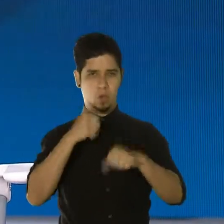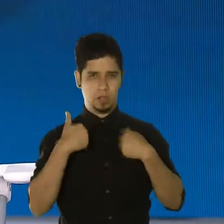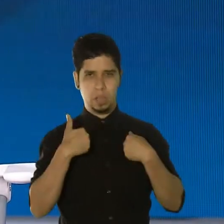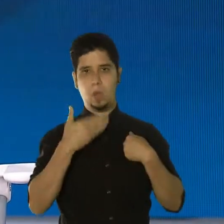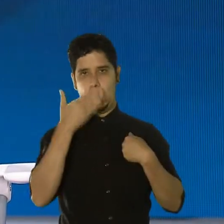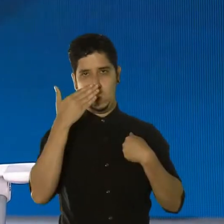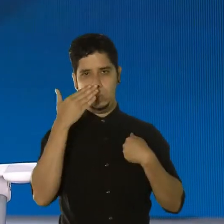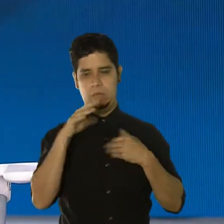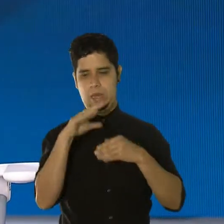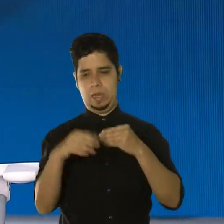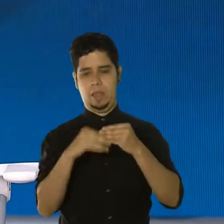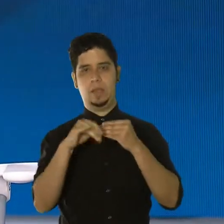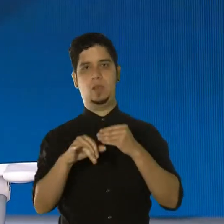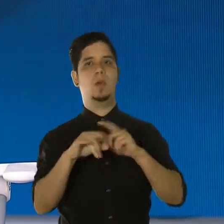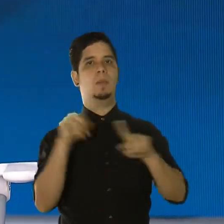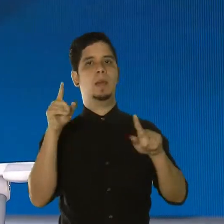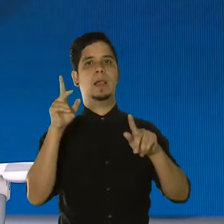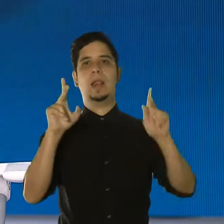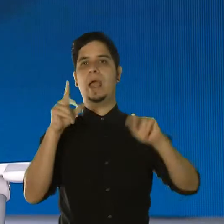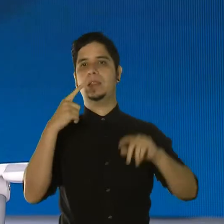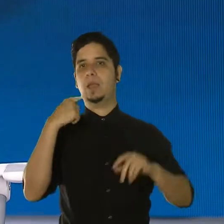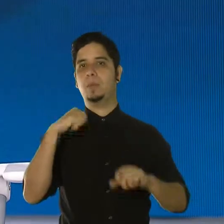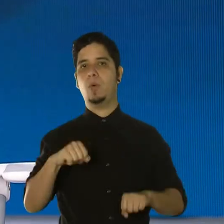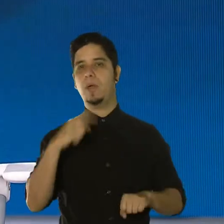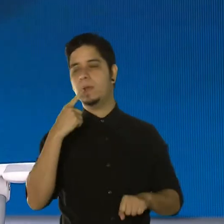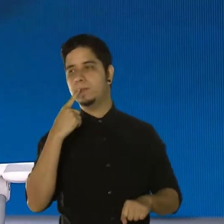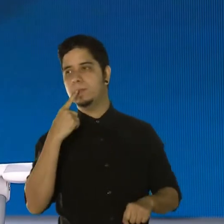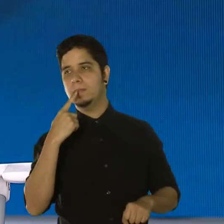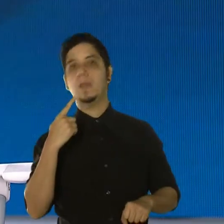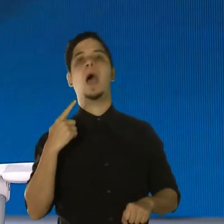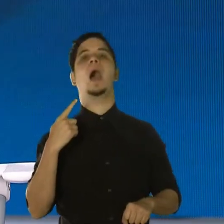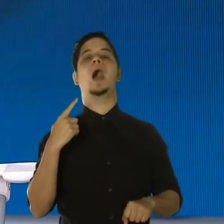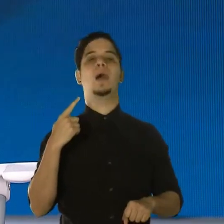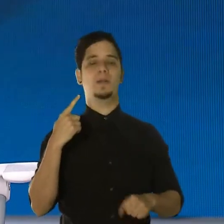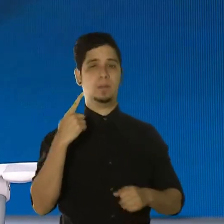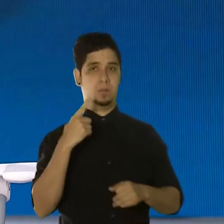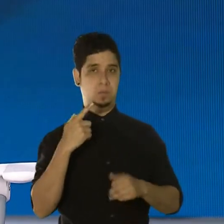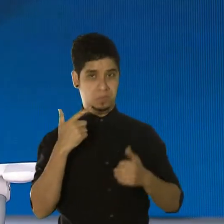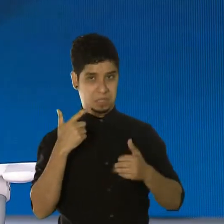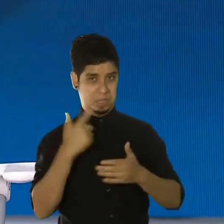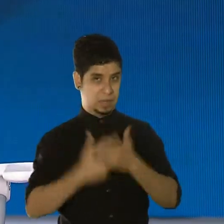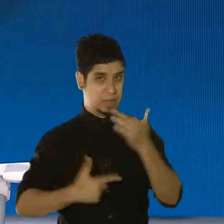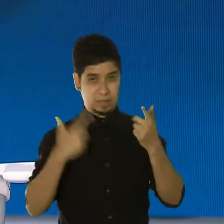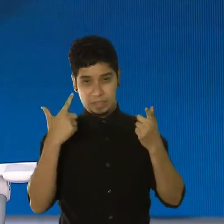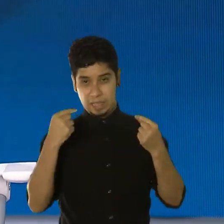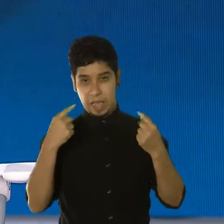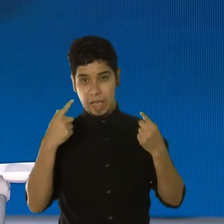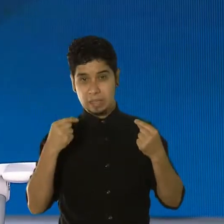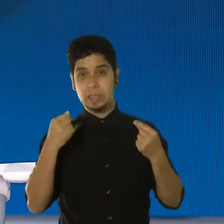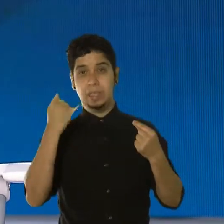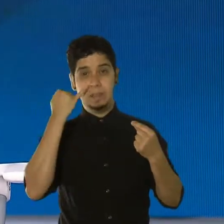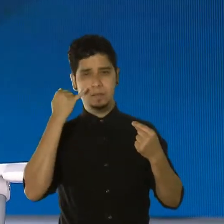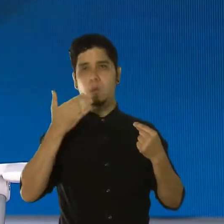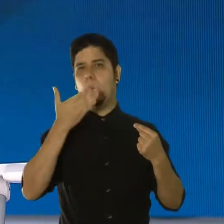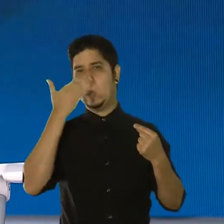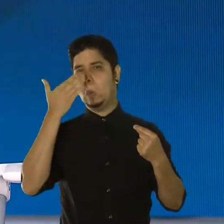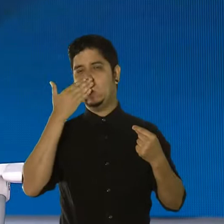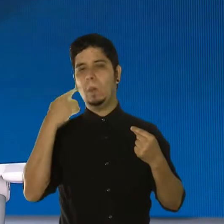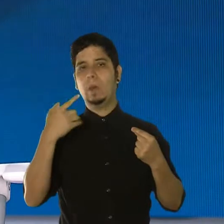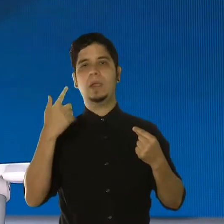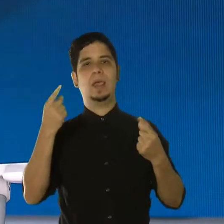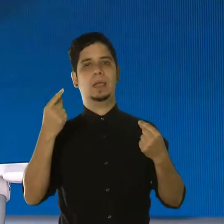ese aditivo de forma tal que se pueda percibir el escape. ¿Cuál es el procedimiento que debe utilizar el